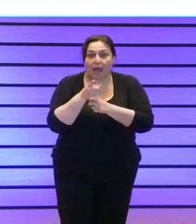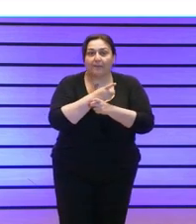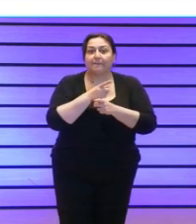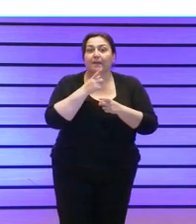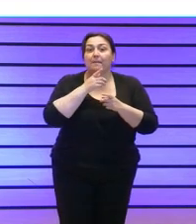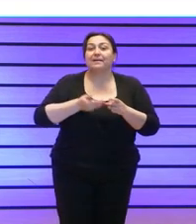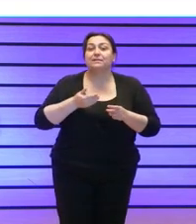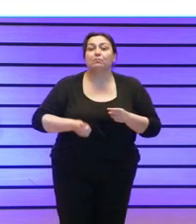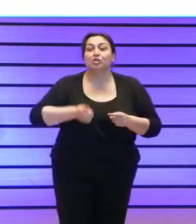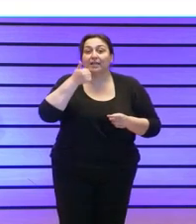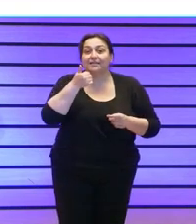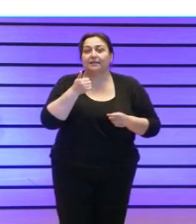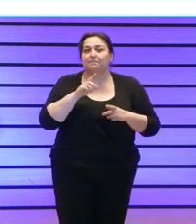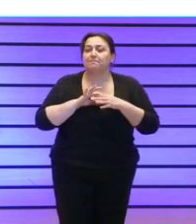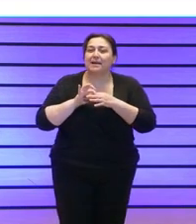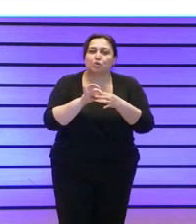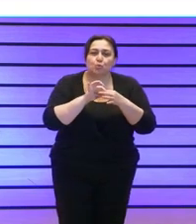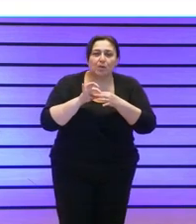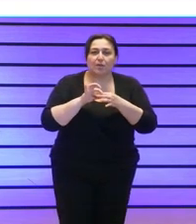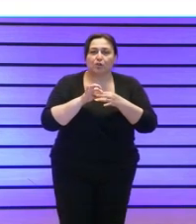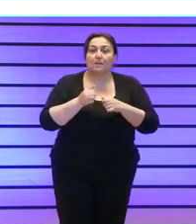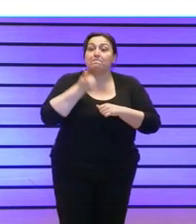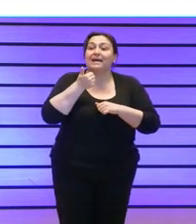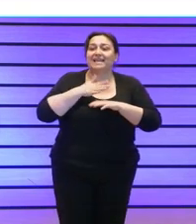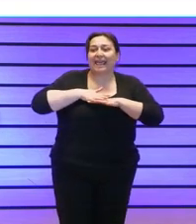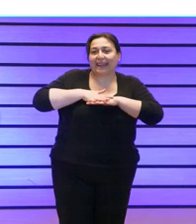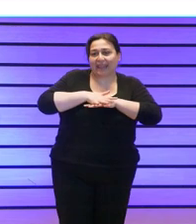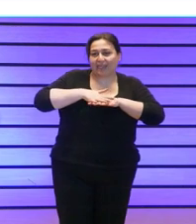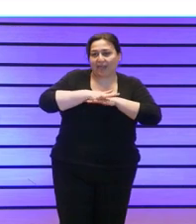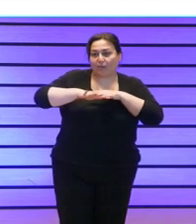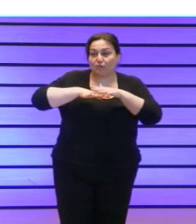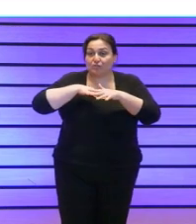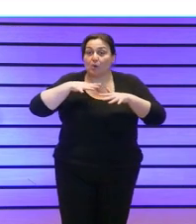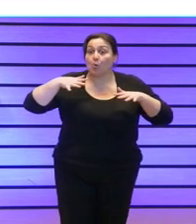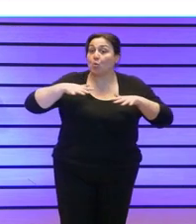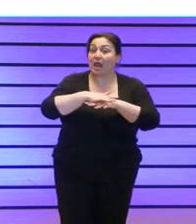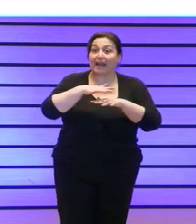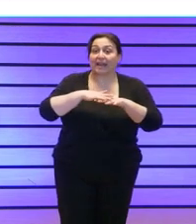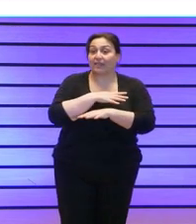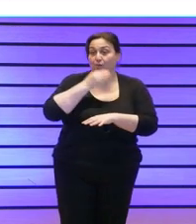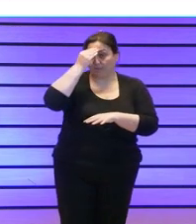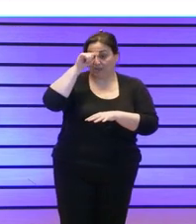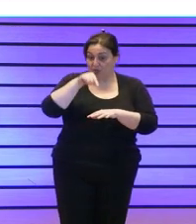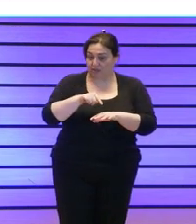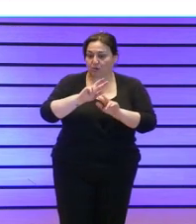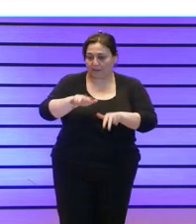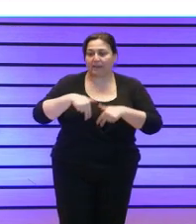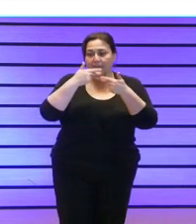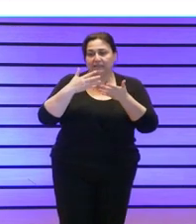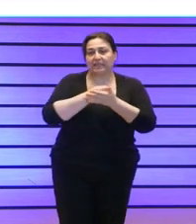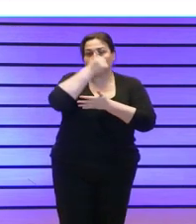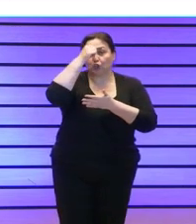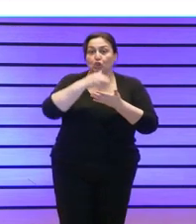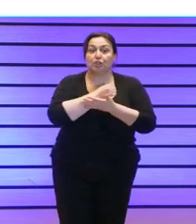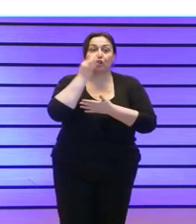nos vamos mucho más Unidos mucho más Enredados en una red que yo creo que va a ser lo que nos va a permitir a todos y todas